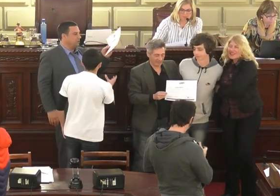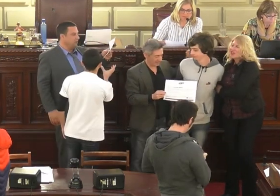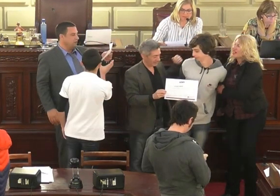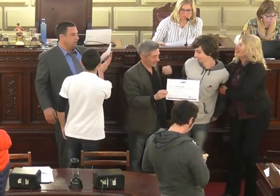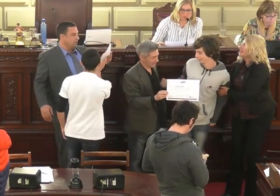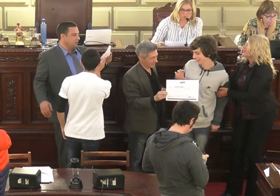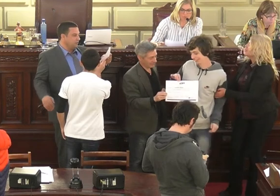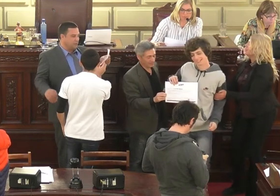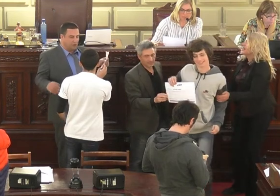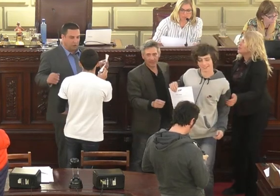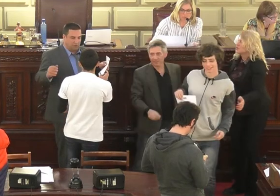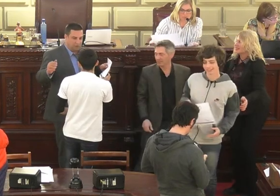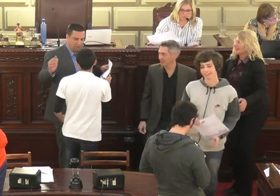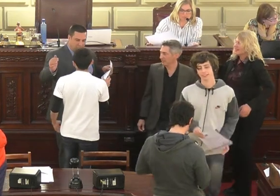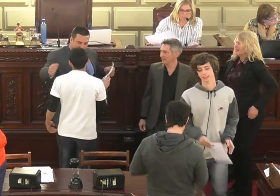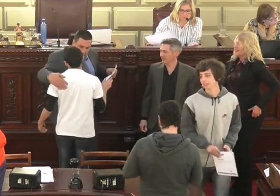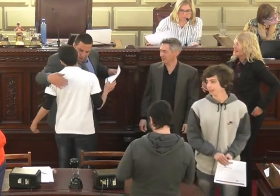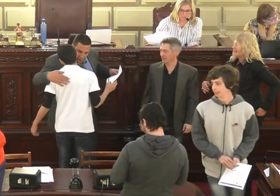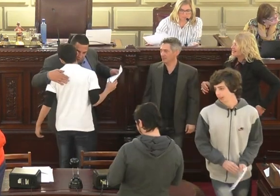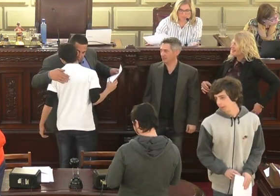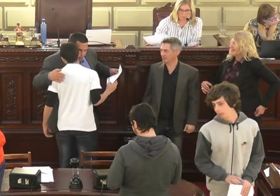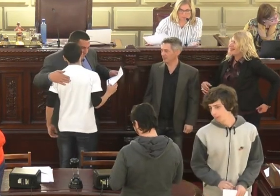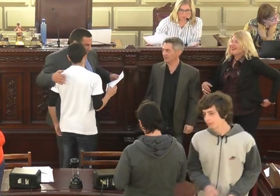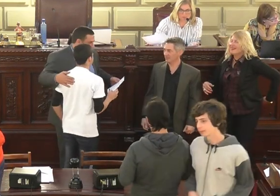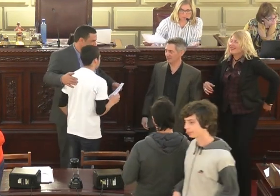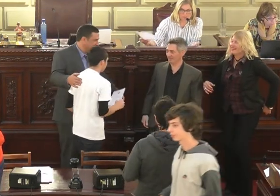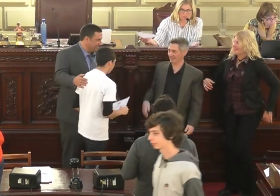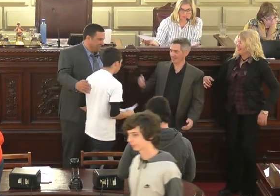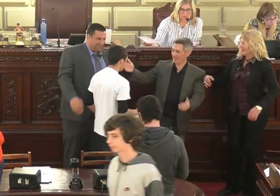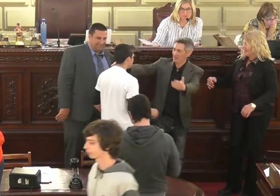Diputado Lisandro Vallejos.